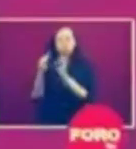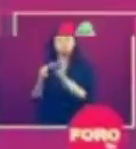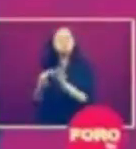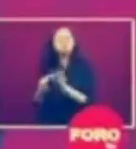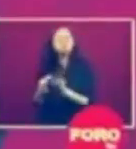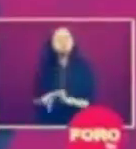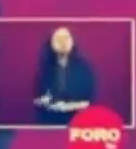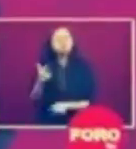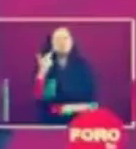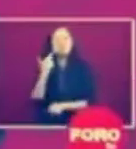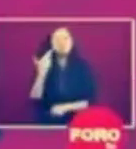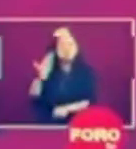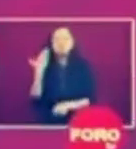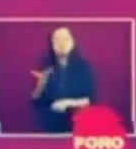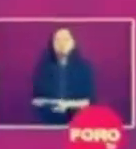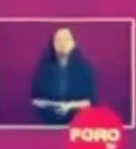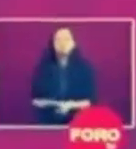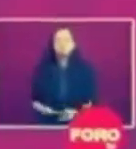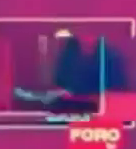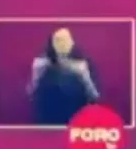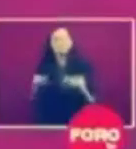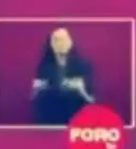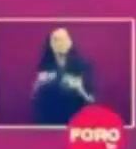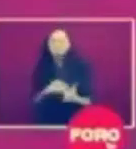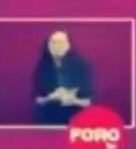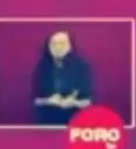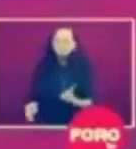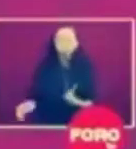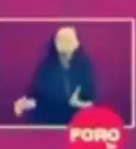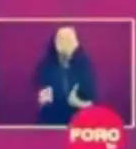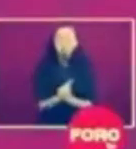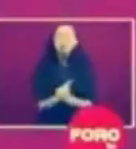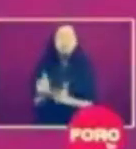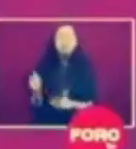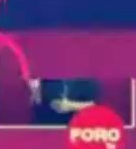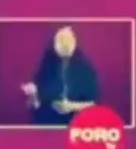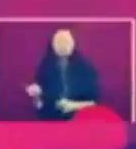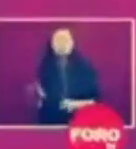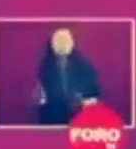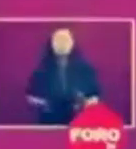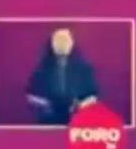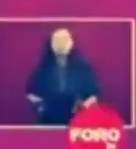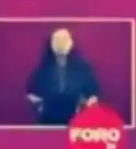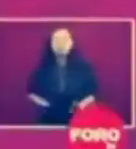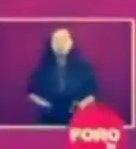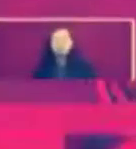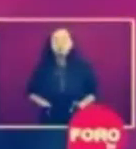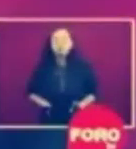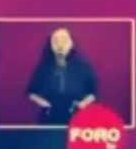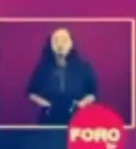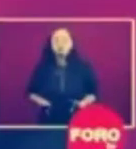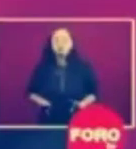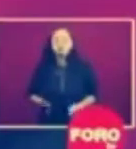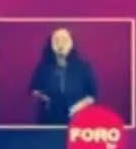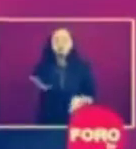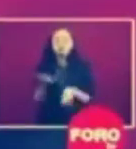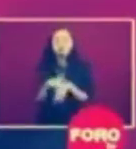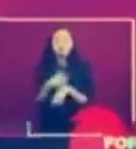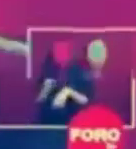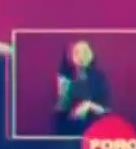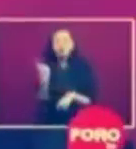actitud, muy digna, muy valiente. Porque lo que es una cobardía es